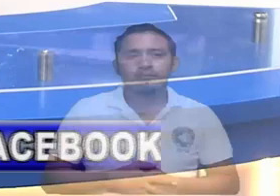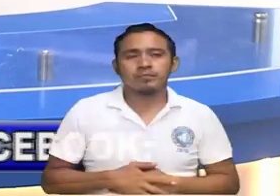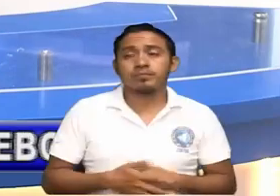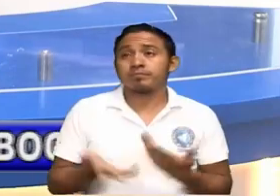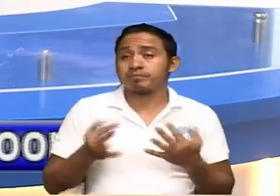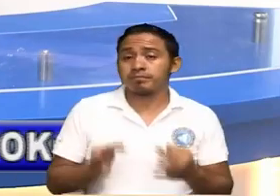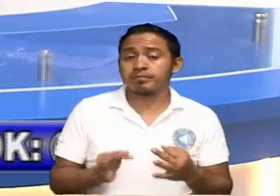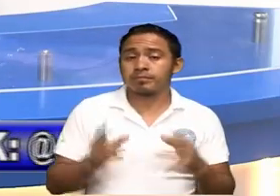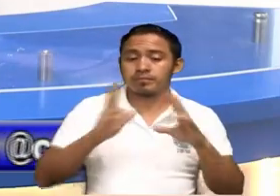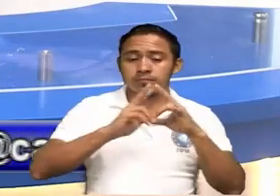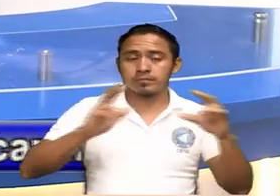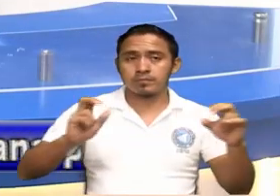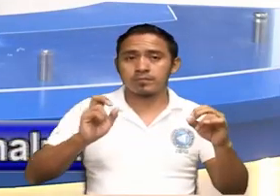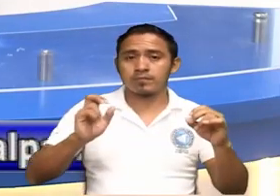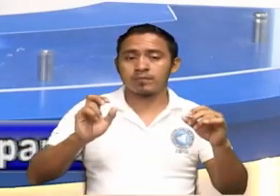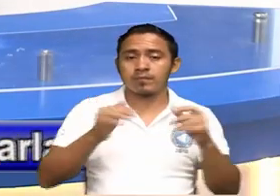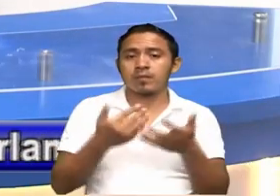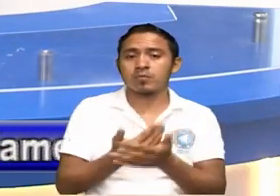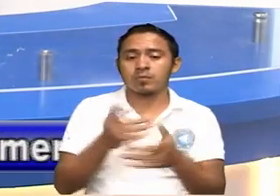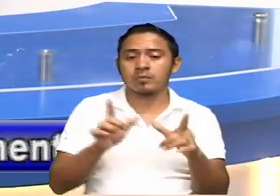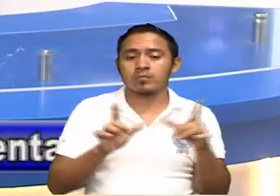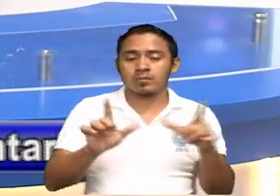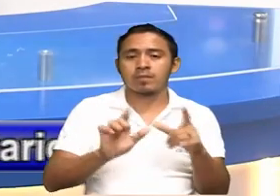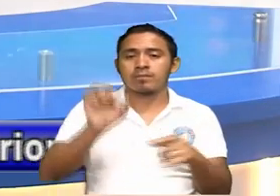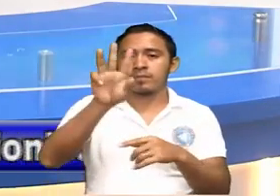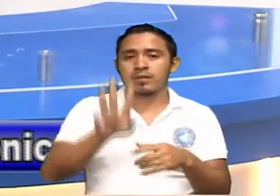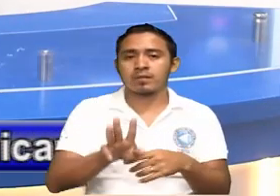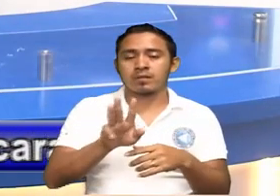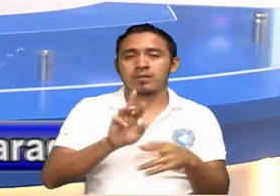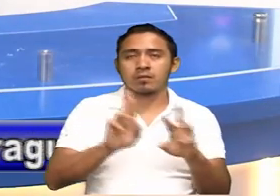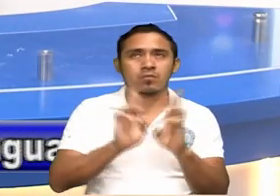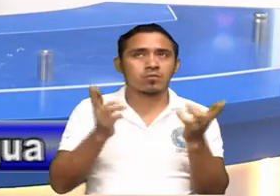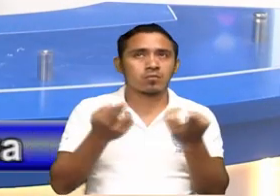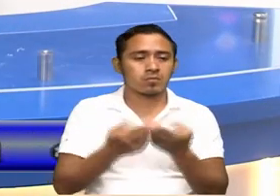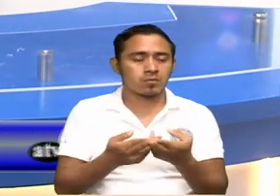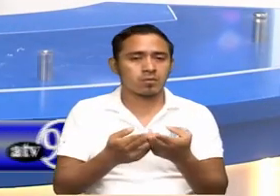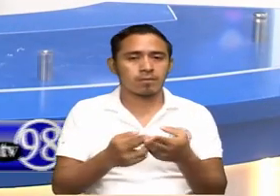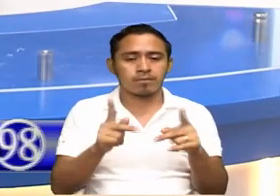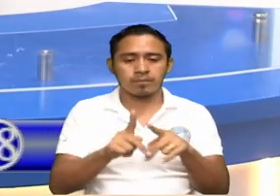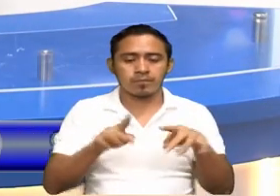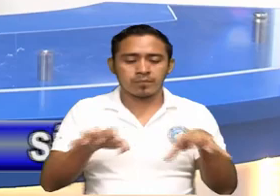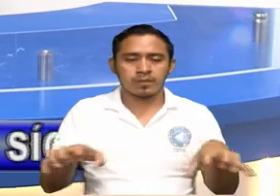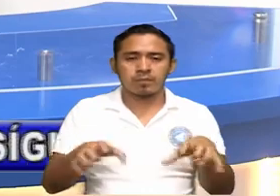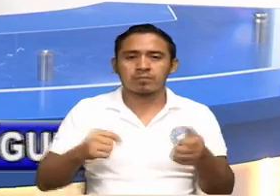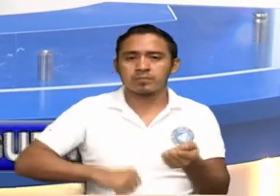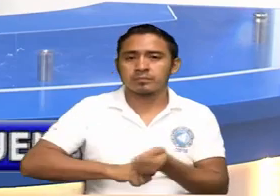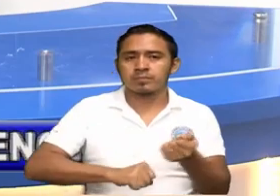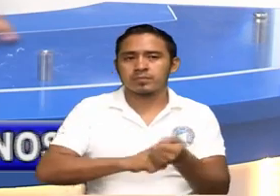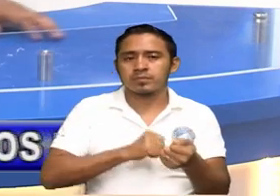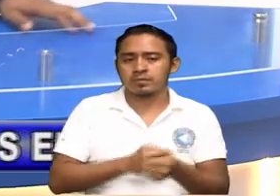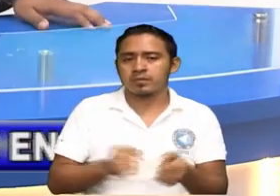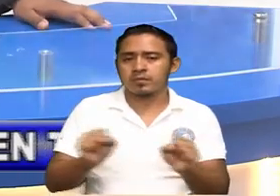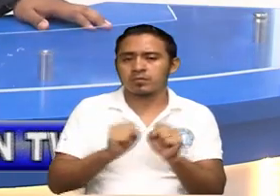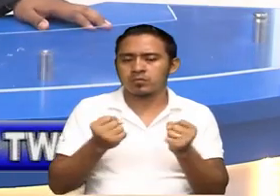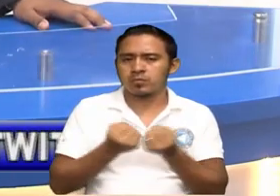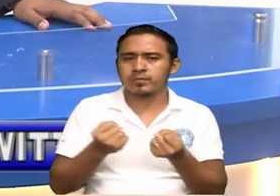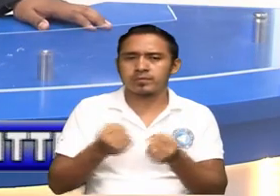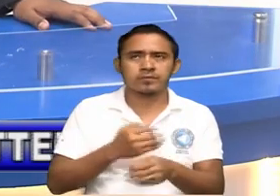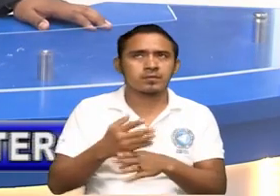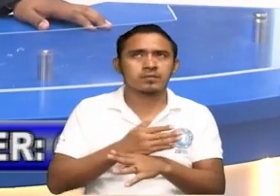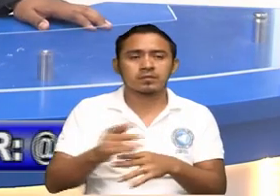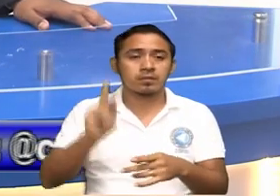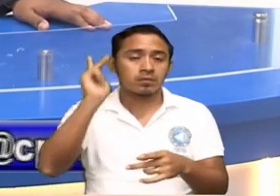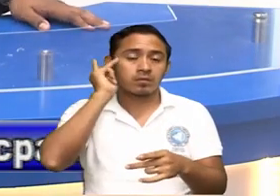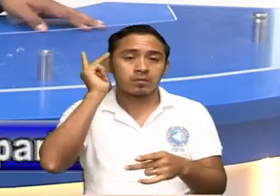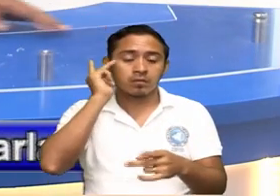Bien, Nicaragua es la sede de la tercera reunión de planificación de la Organización de Colaboración de Proyectos de Agricultura entre Corea